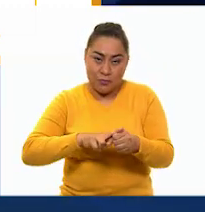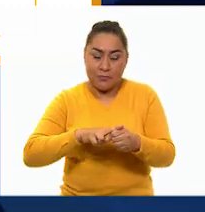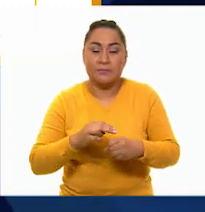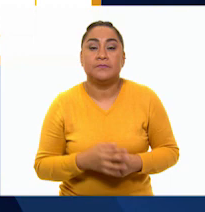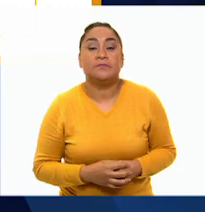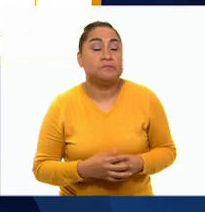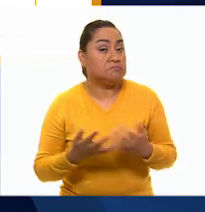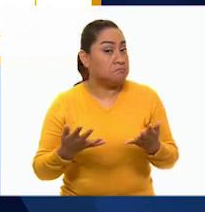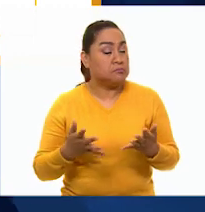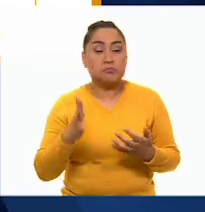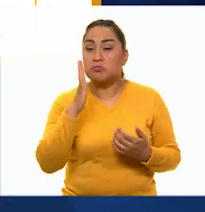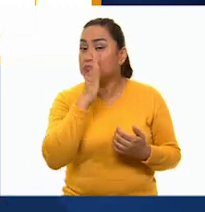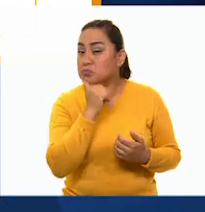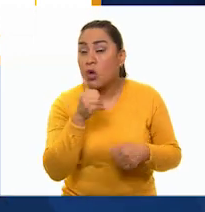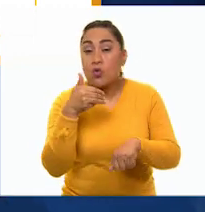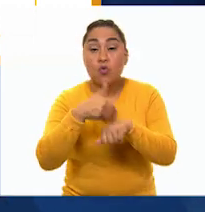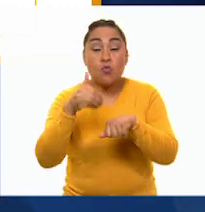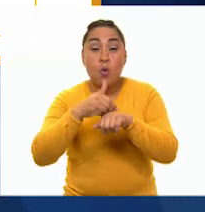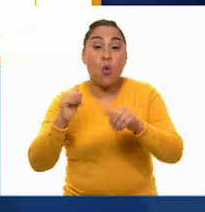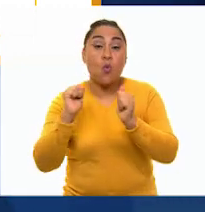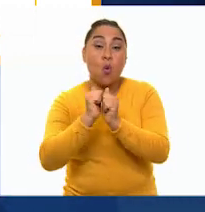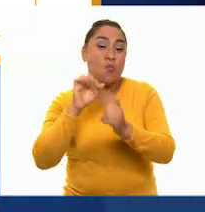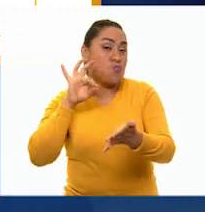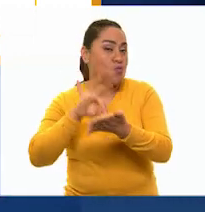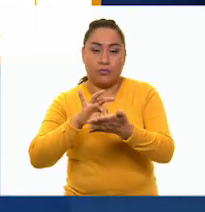No puede ser un número decimal.